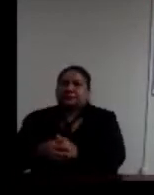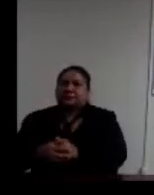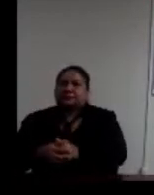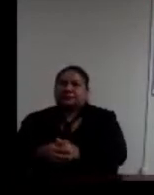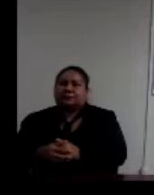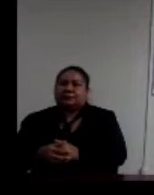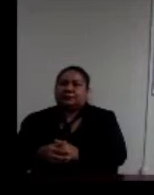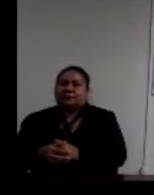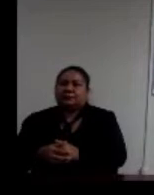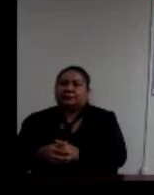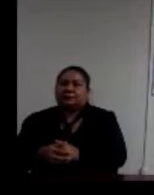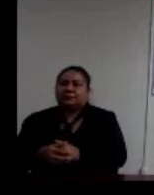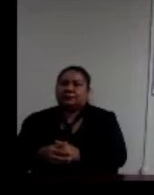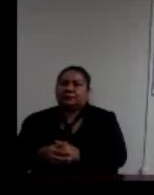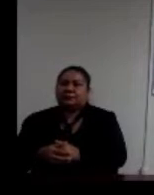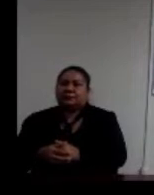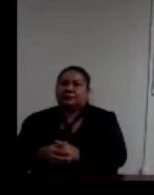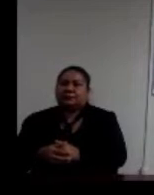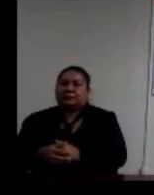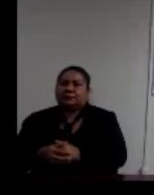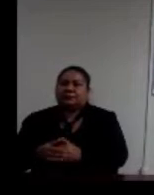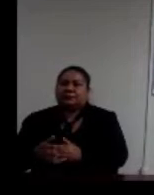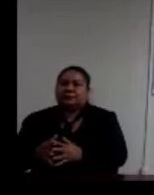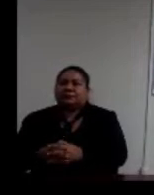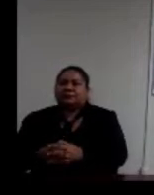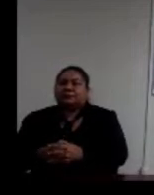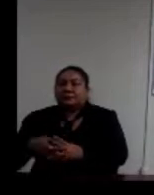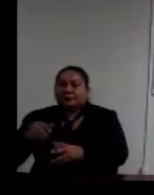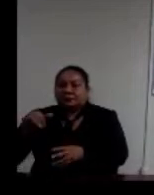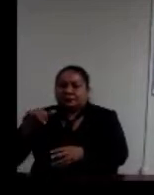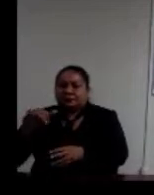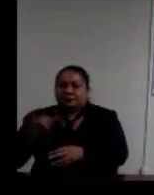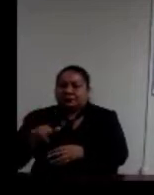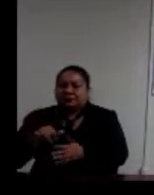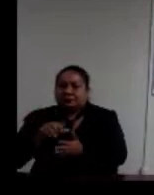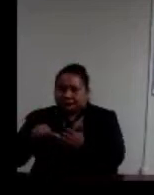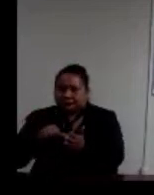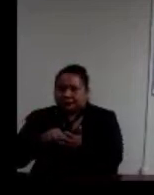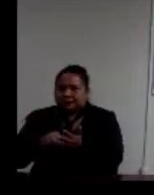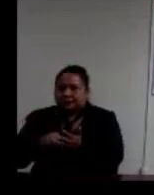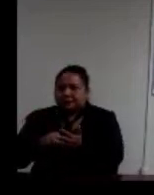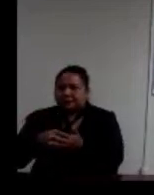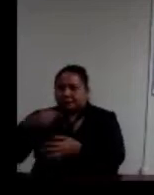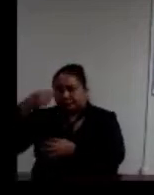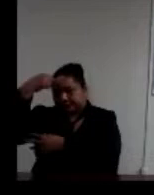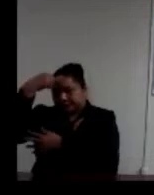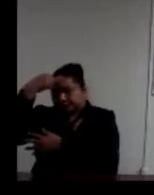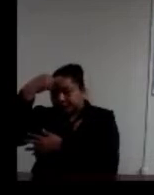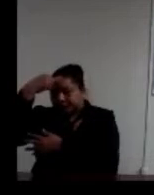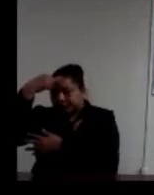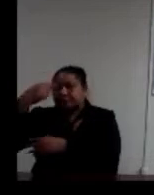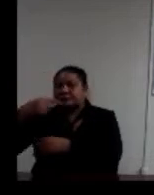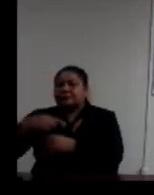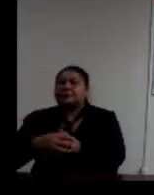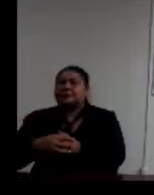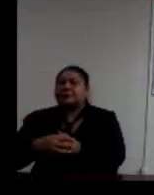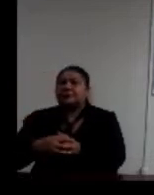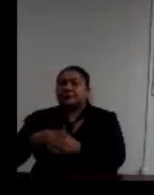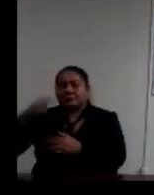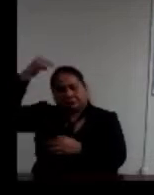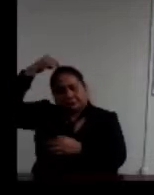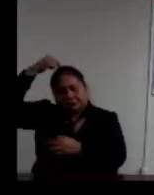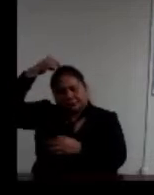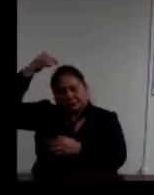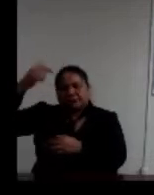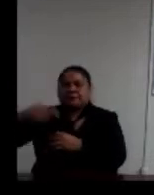En el término neurológico me refiero a que hay un centro a nivel cerebral que está localizado a nivel